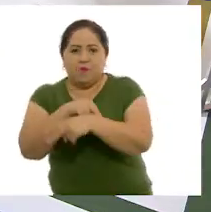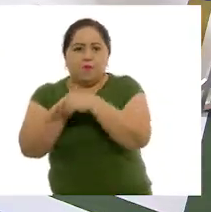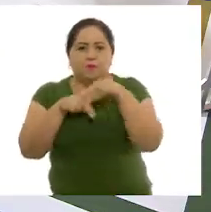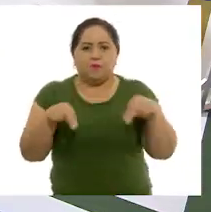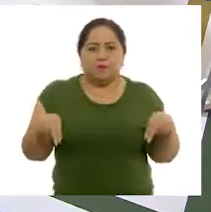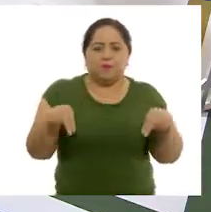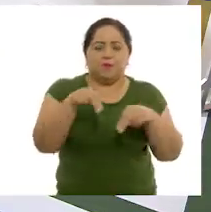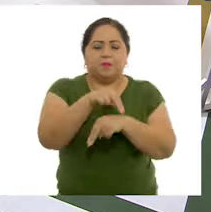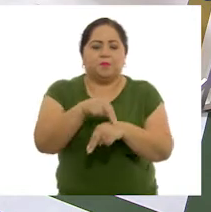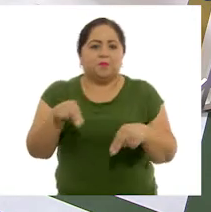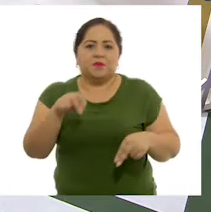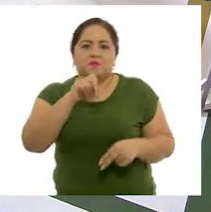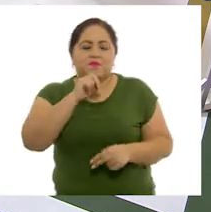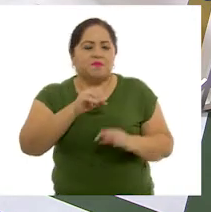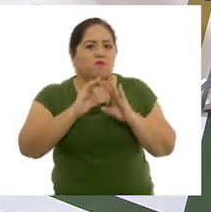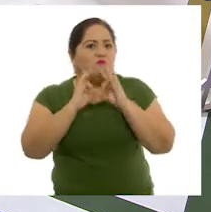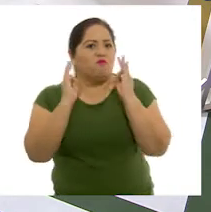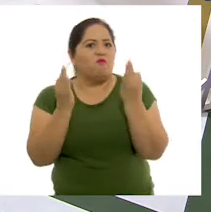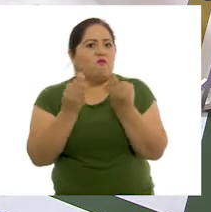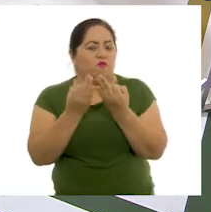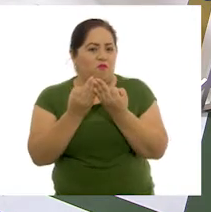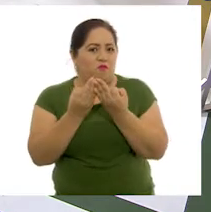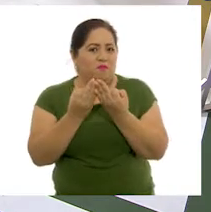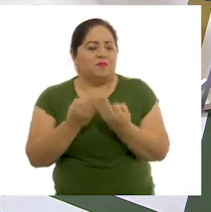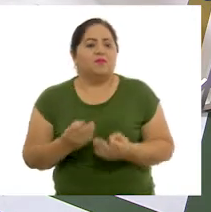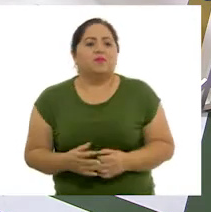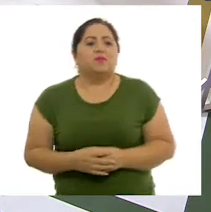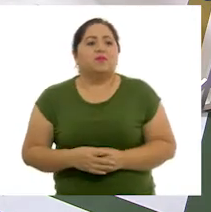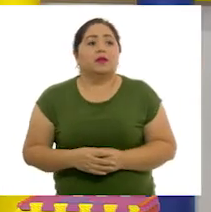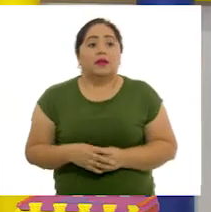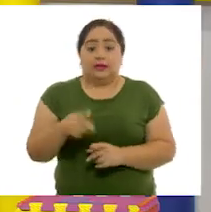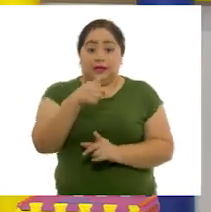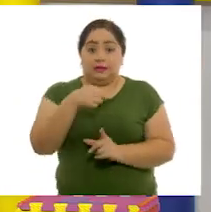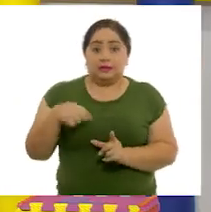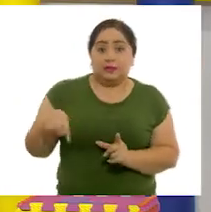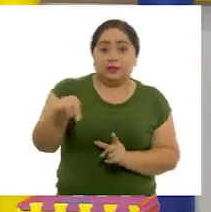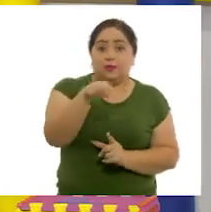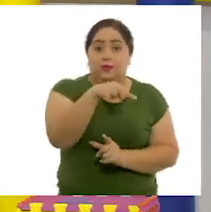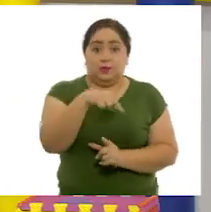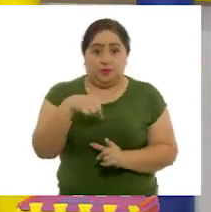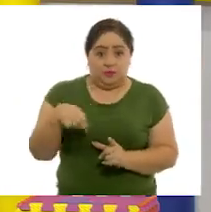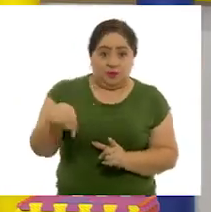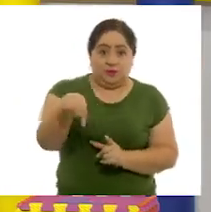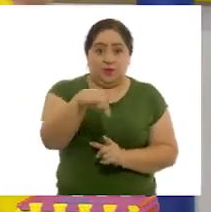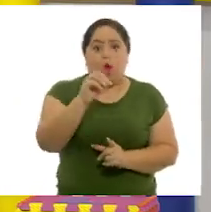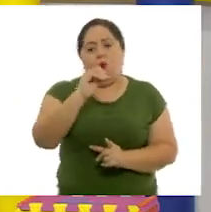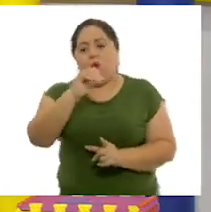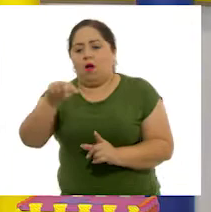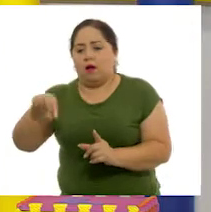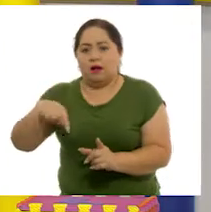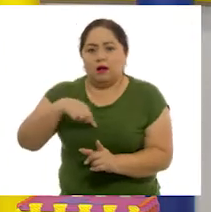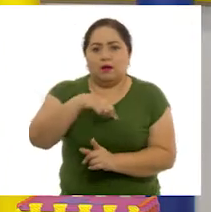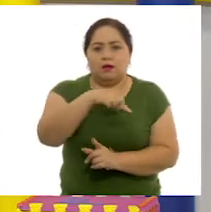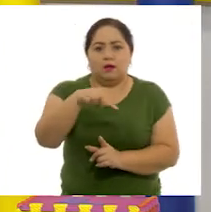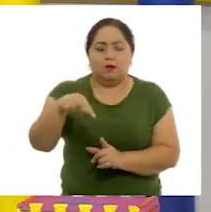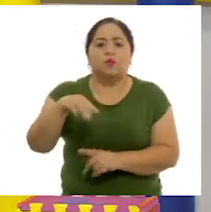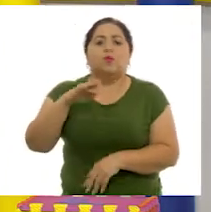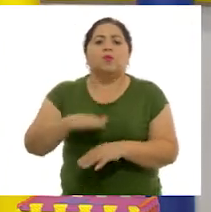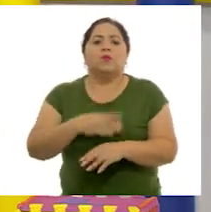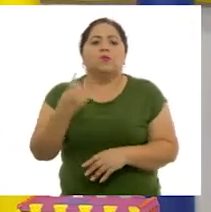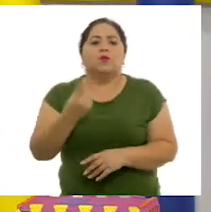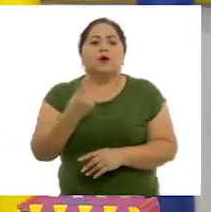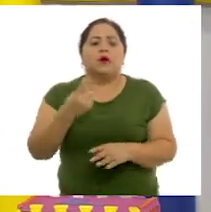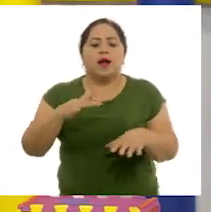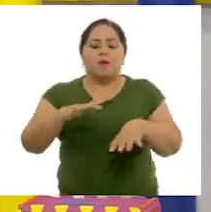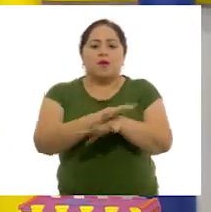trasladamos y nos imitamos de la misma forma. La circular o rotatoria, que va hacia este lado o hacia el otro lado, es que vamos a ir